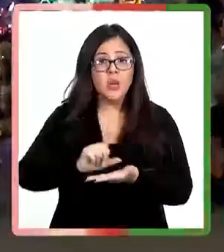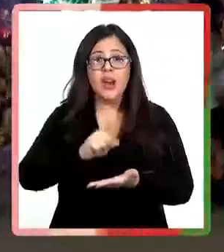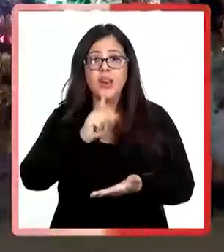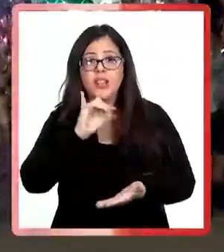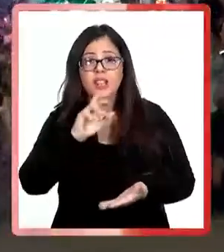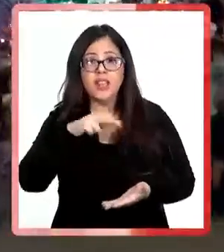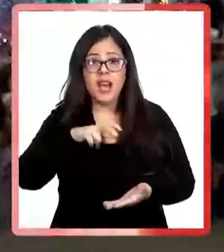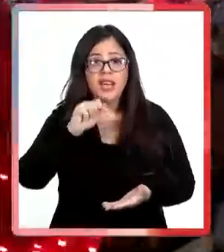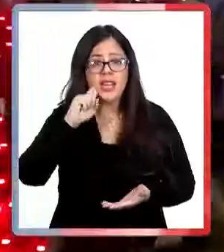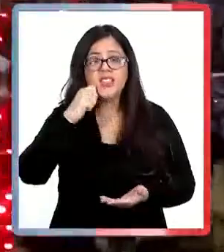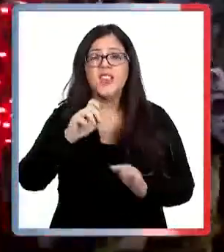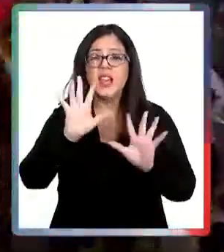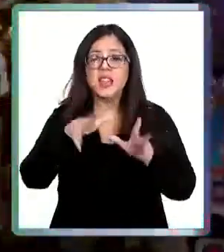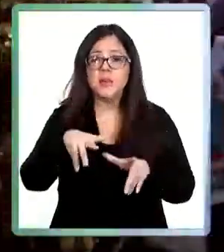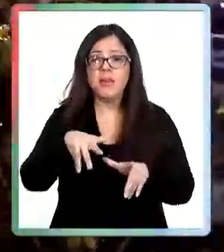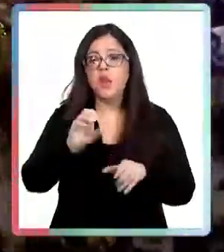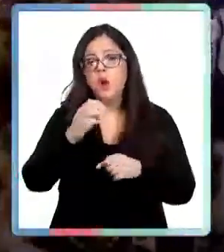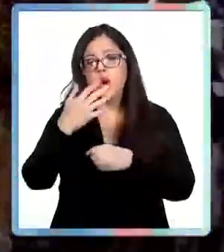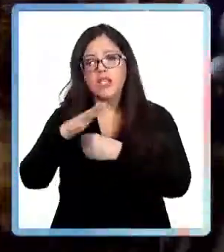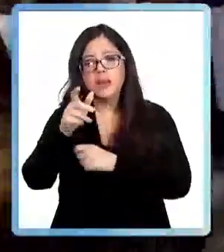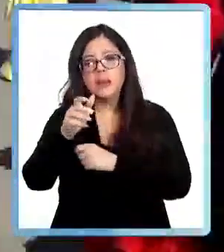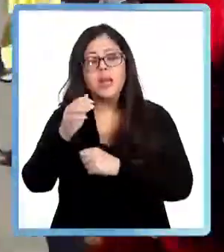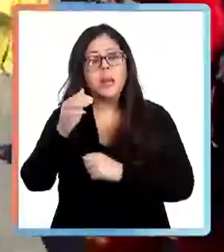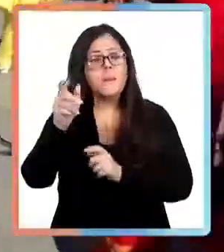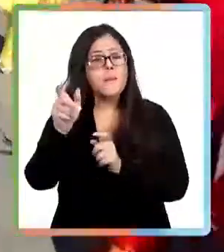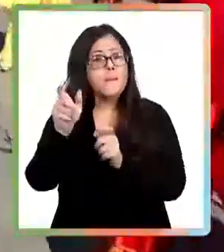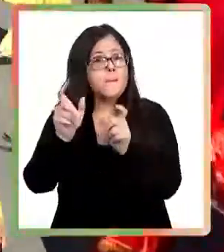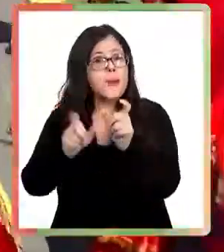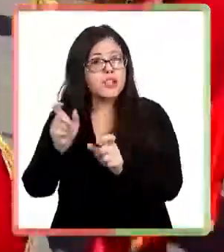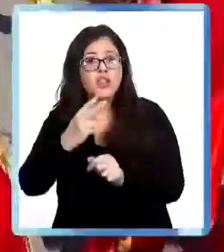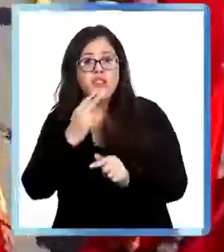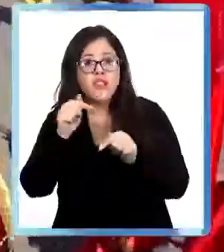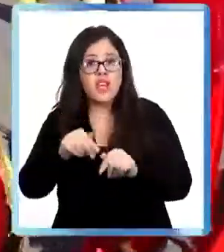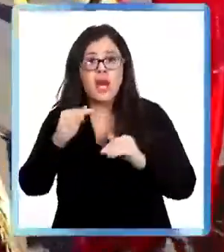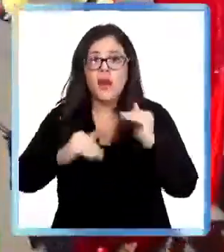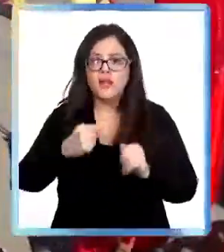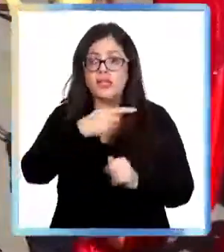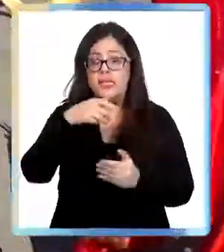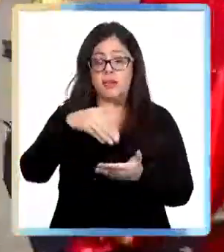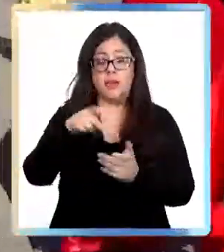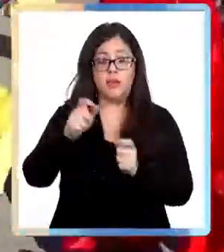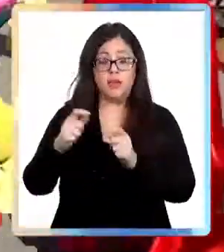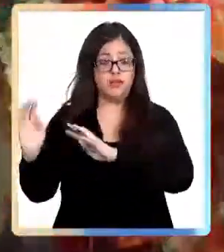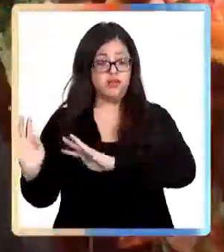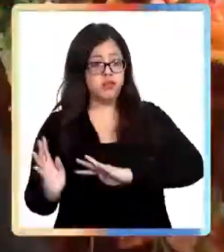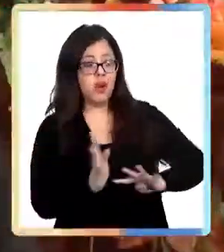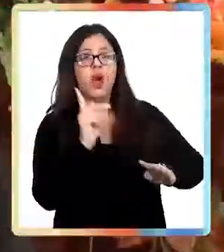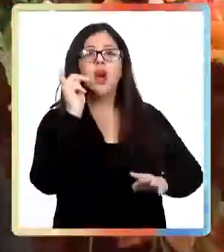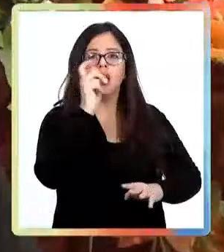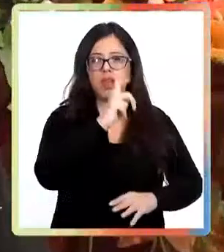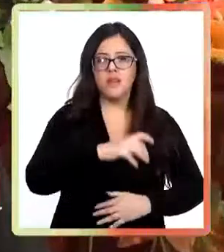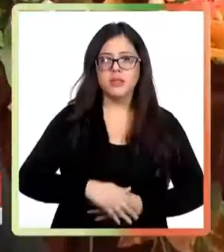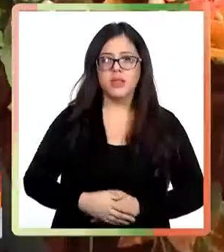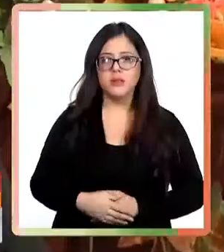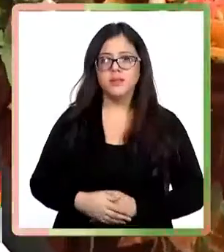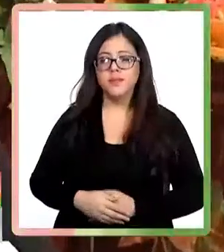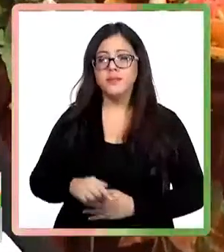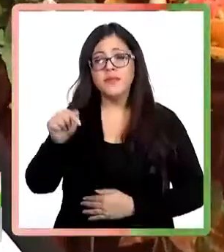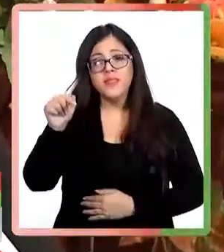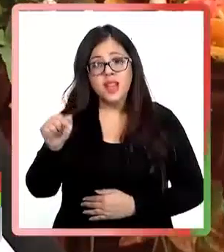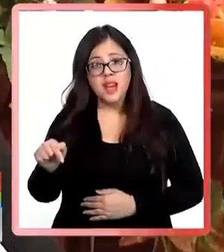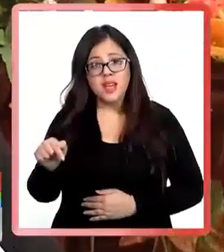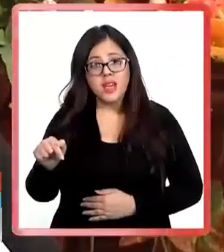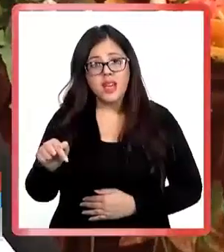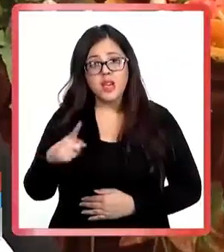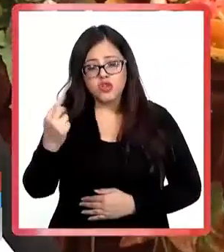tiene generalmente una población de 10.000, 15.000 personas, que lleguen de pronto 100.000 personas va a ser complicado. Vamos a someternos a lo que